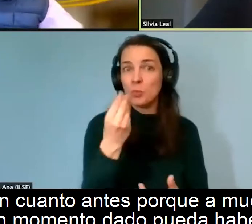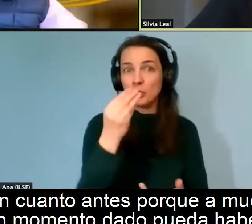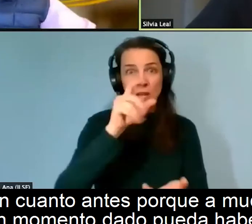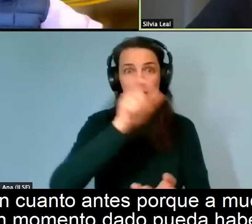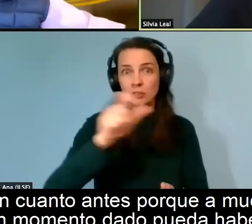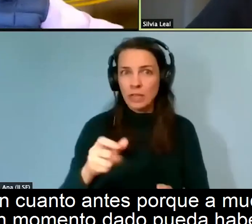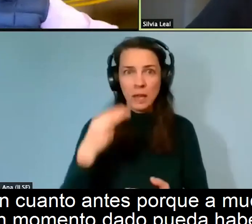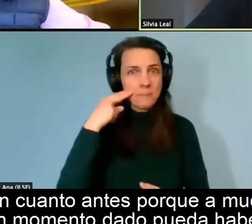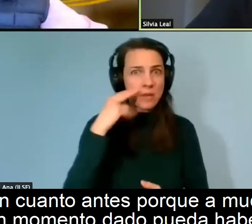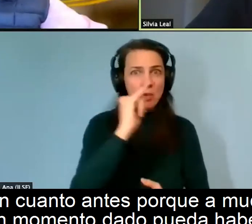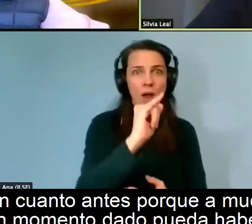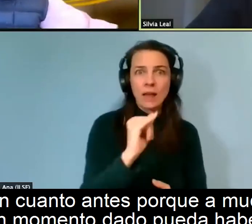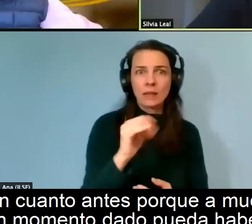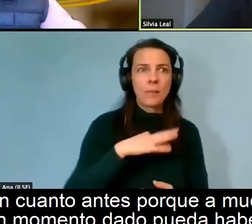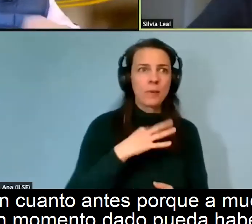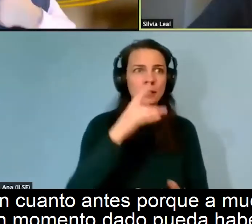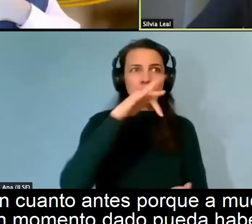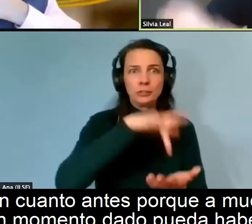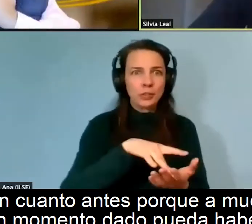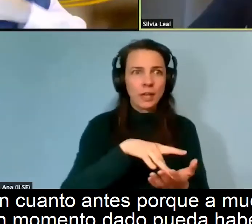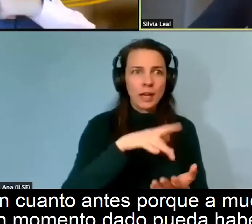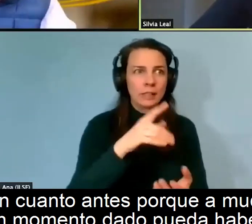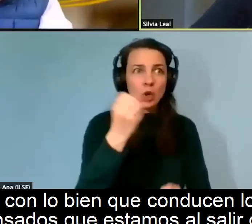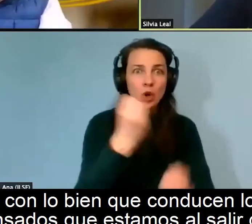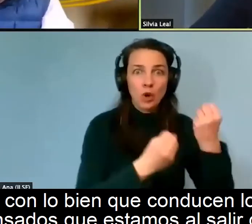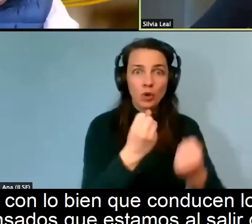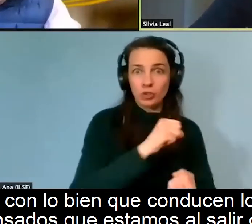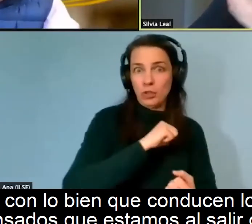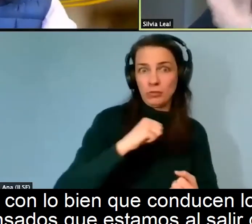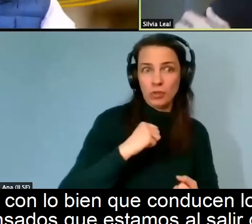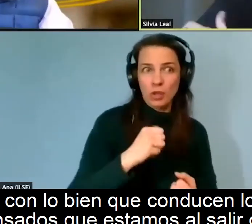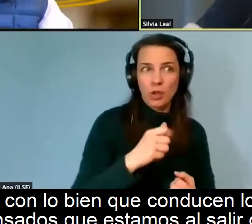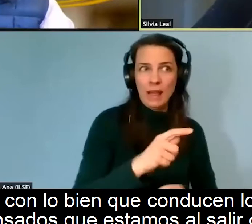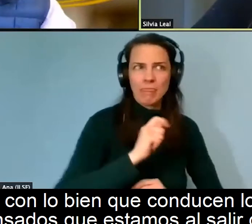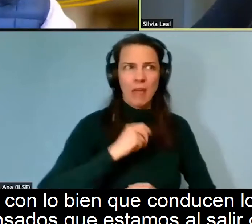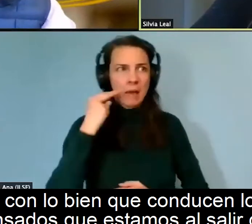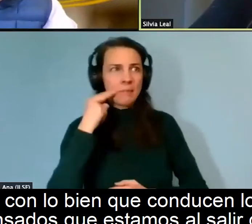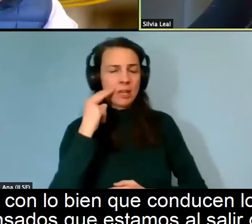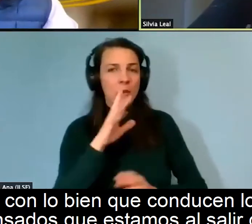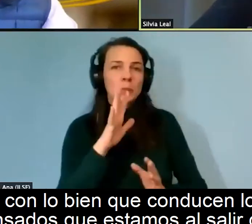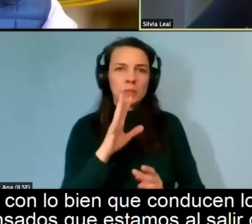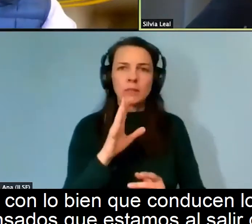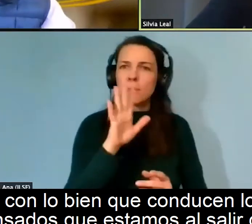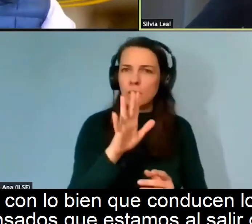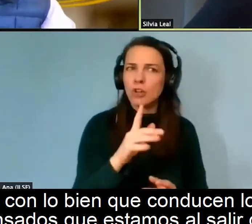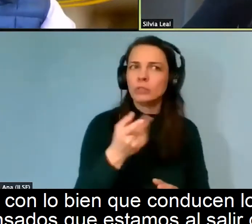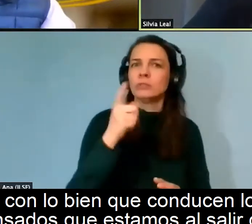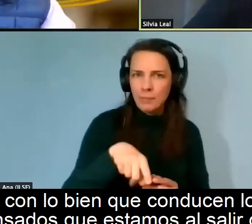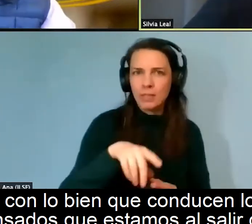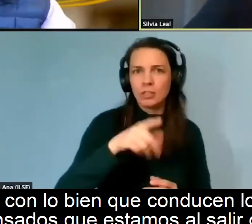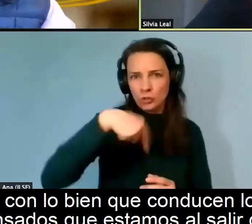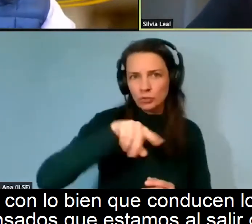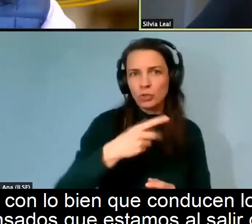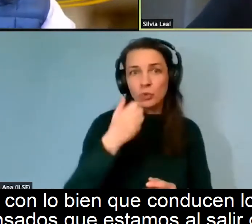en un momento dado pueda haber un coche que se conduzca solo con lo bien que conducen los humanos, pero no nos olvidemos de lo cansados que estamos